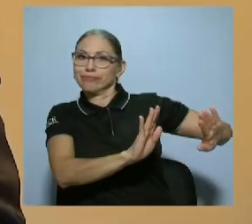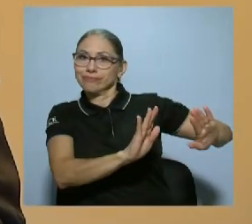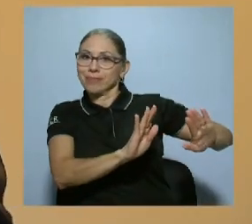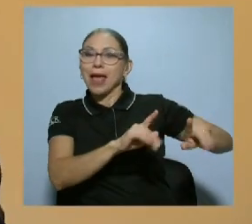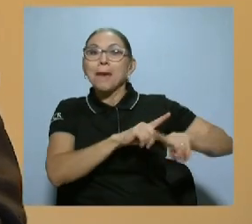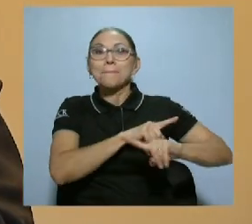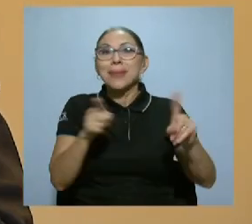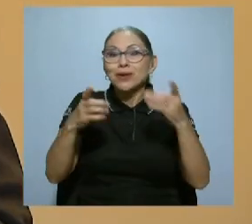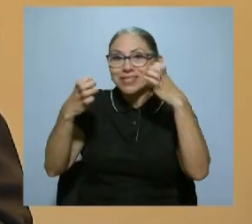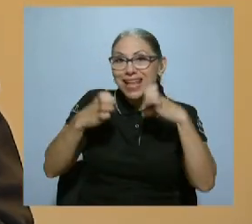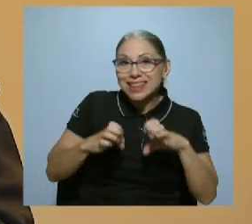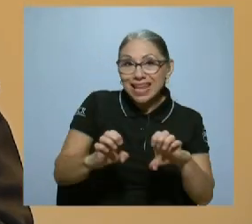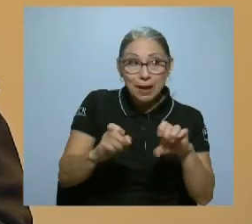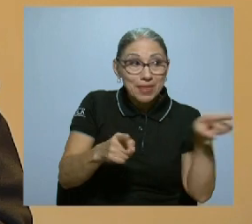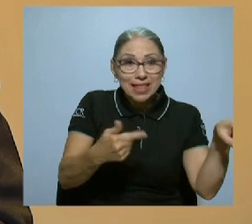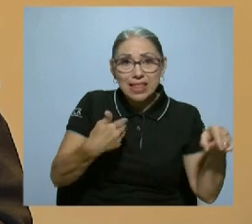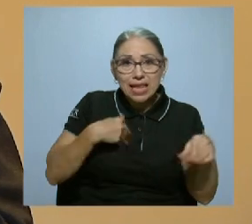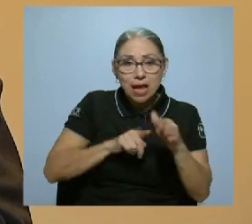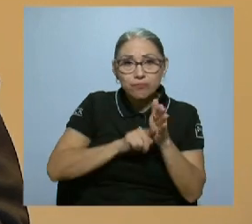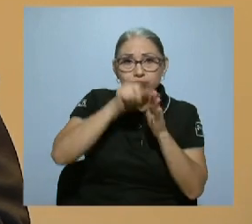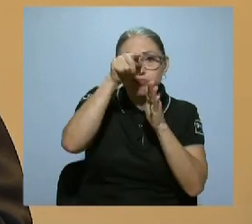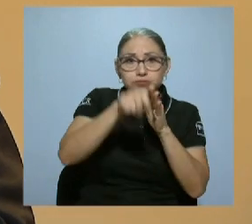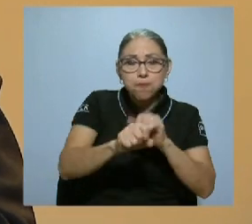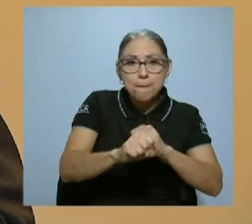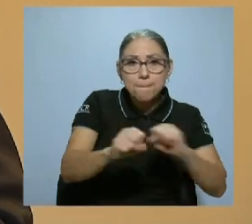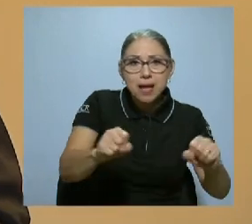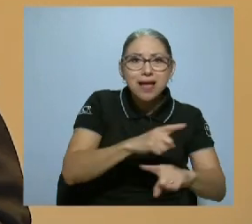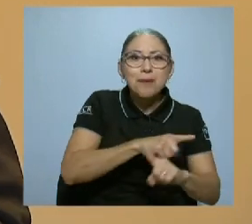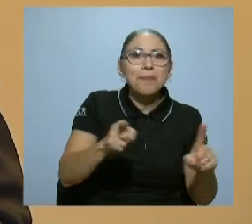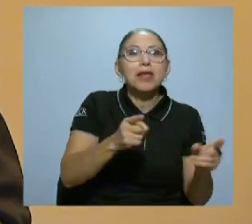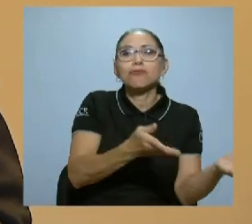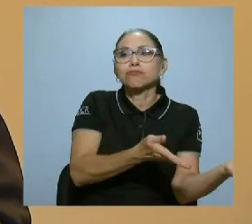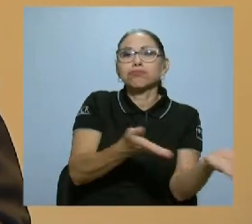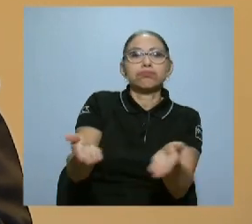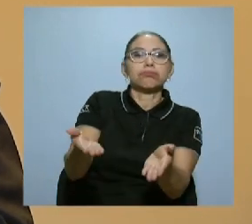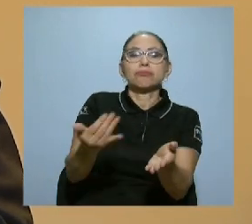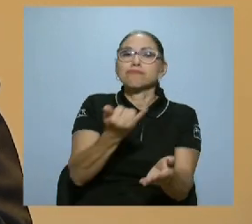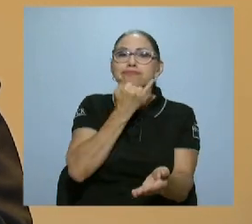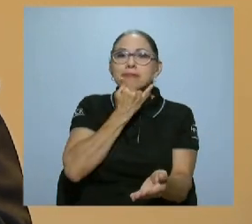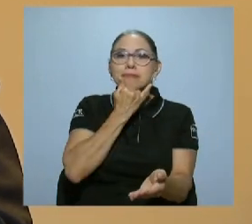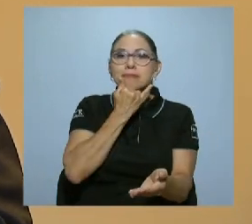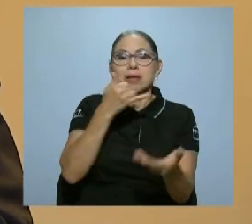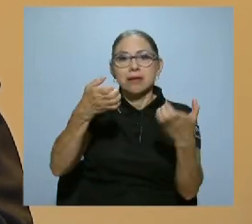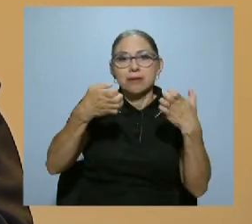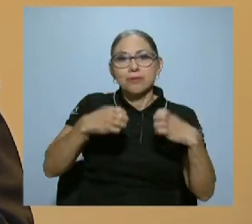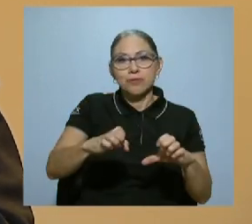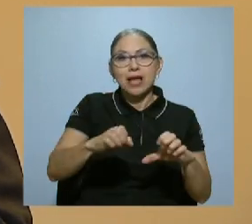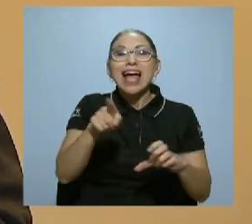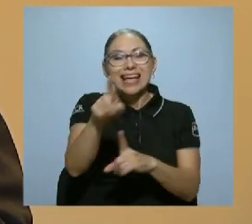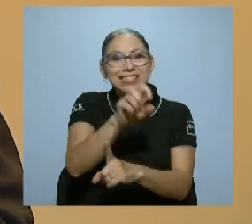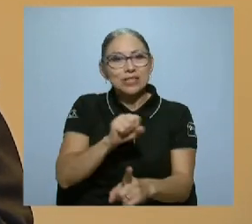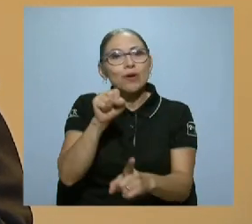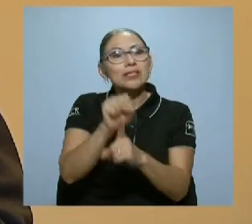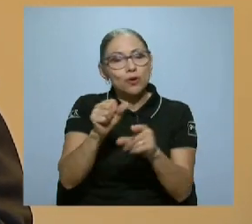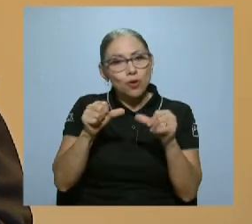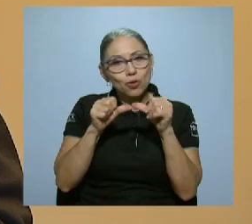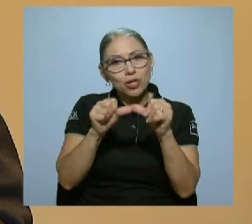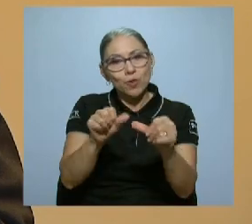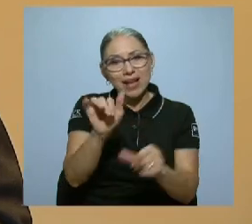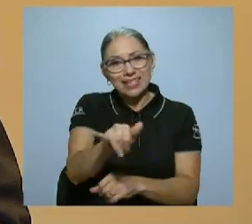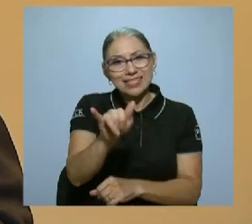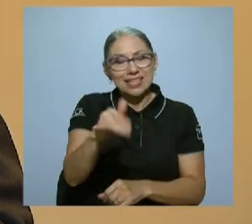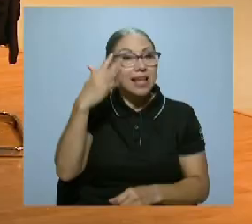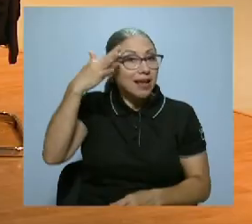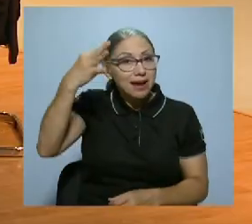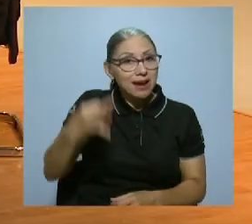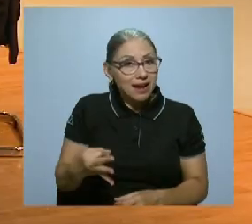tenía el arsenal nuclear, cometió un grave error estratégico. Ahí la situación va a continuar así. Creo que al final de esto no